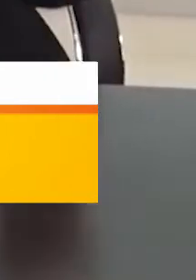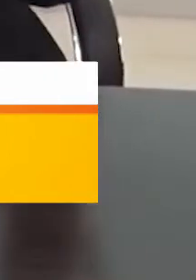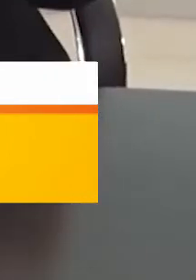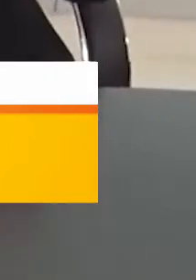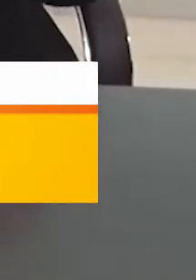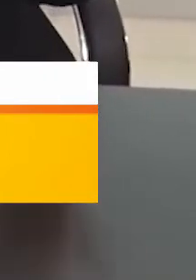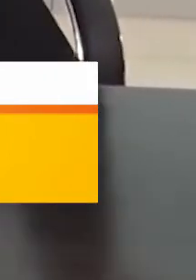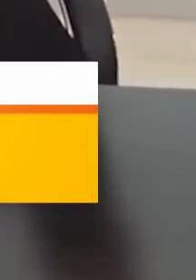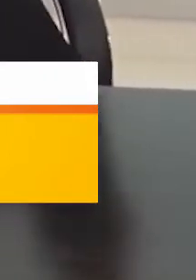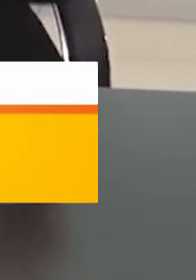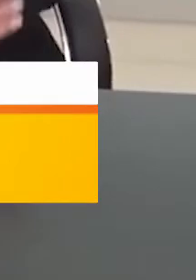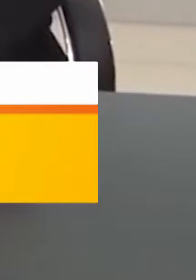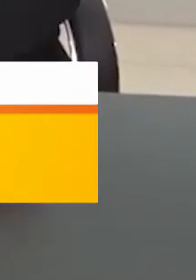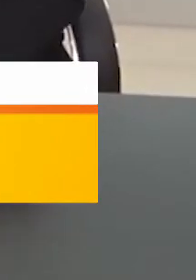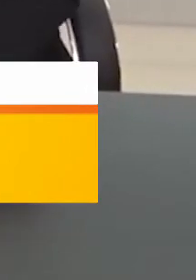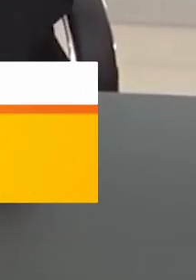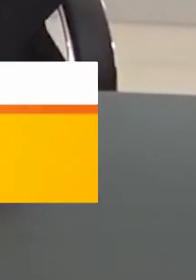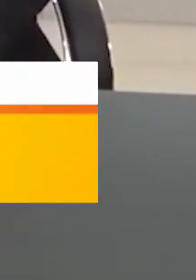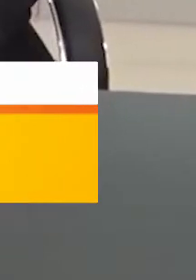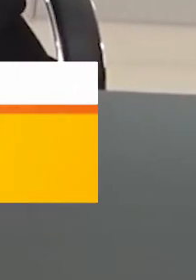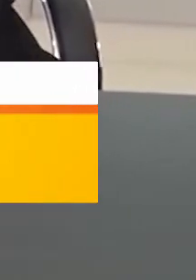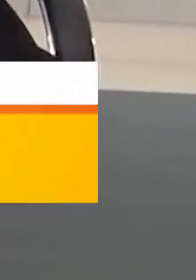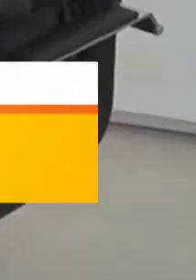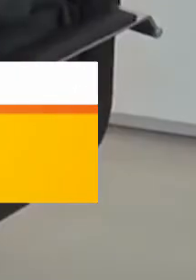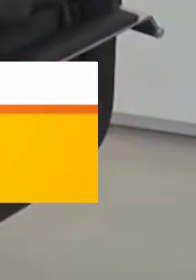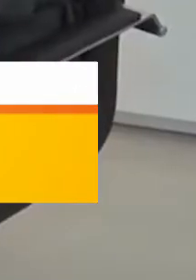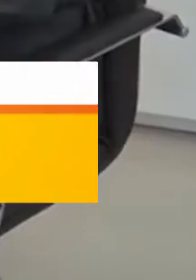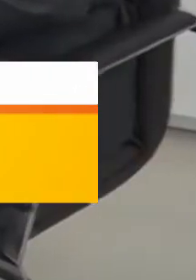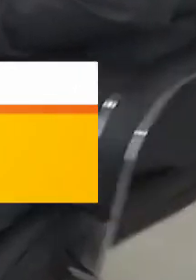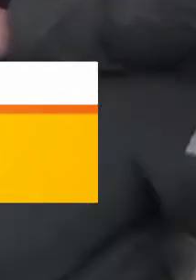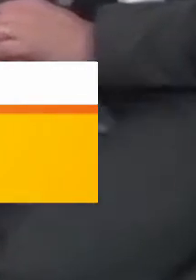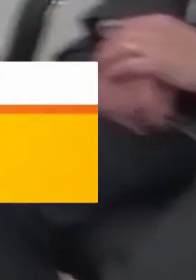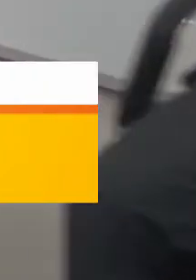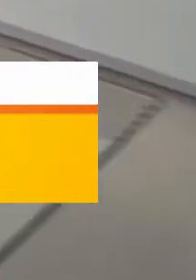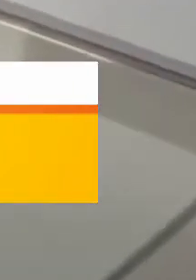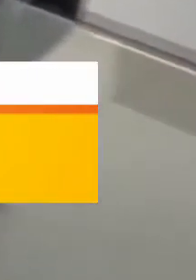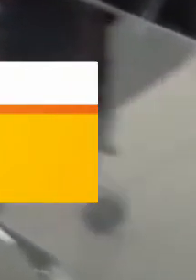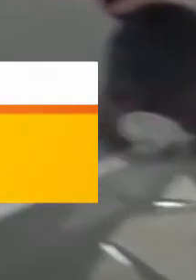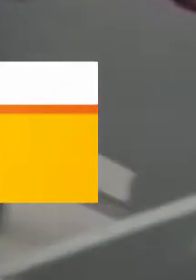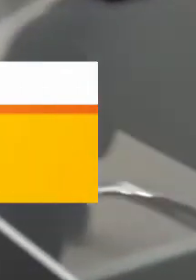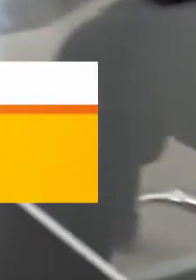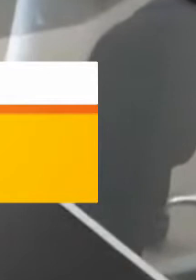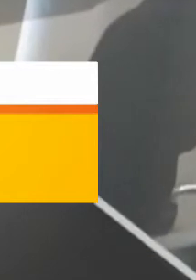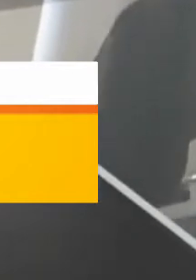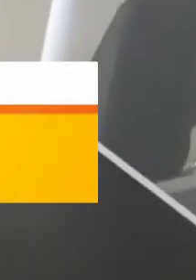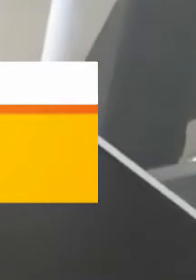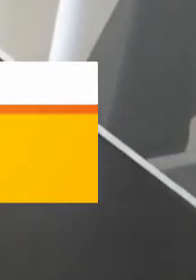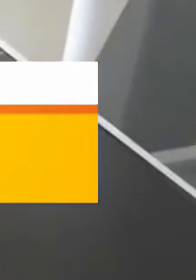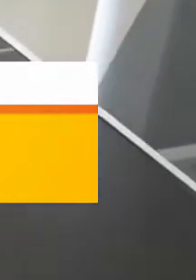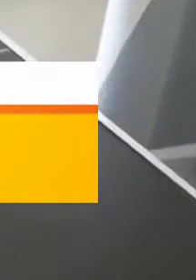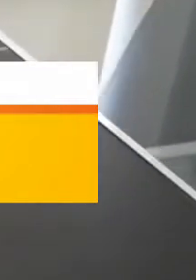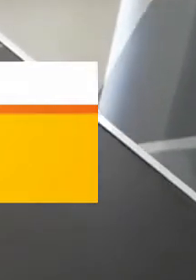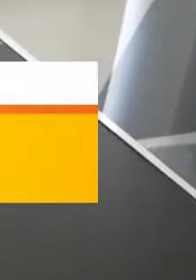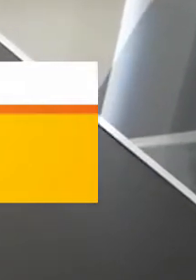ha sido y es un ejemplo, cosa que queremos seguir siéndolo. Claramente la situación hoy es diferente en distintos lugares